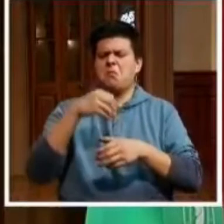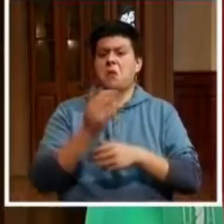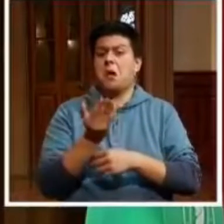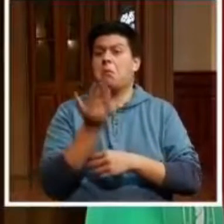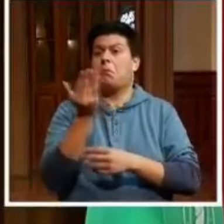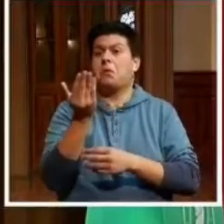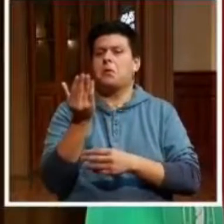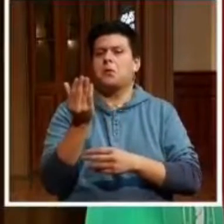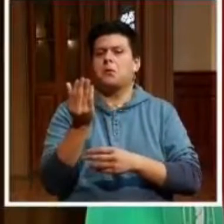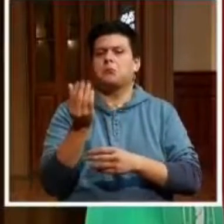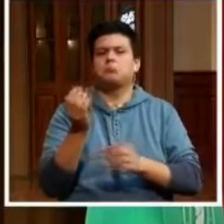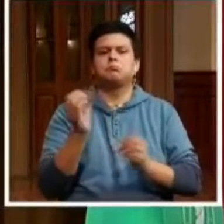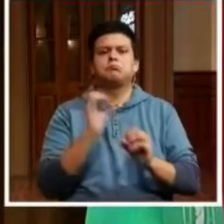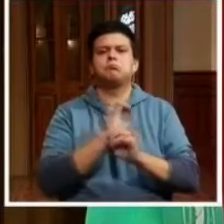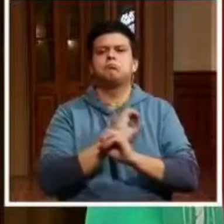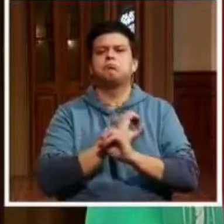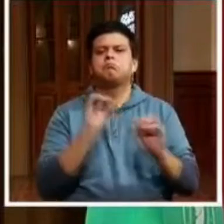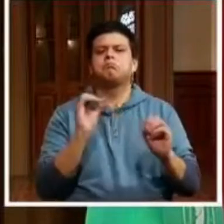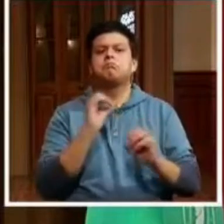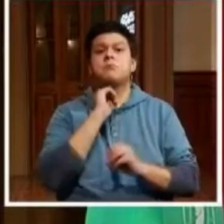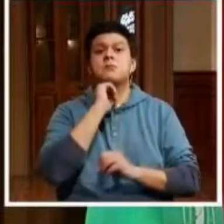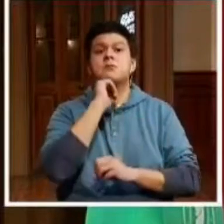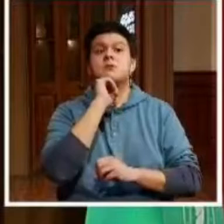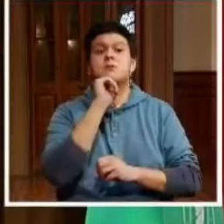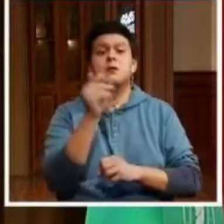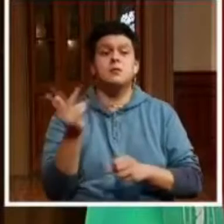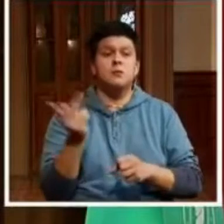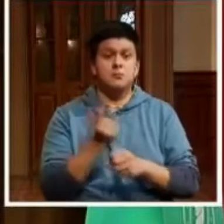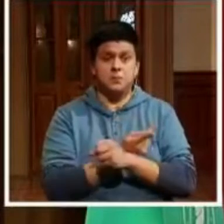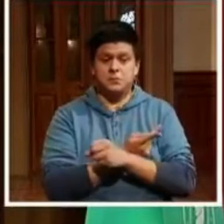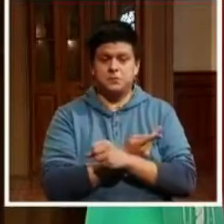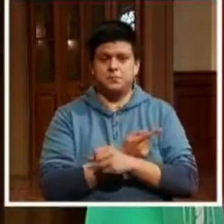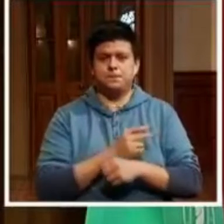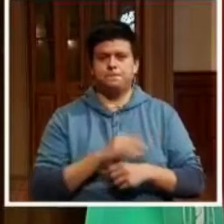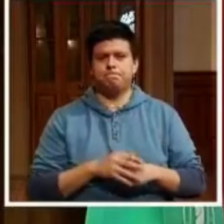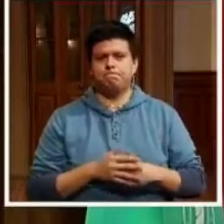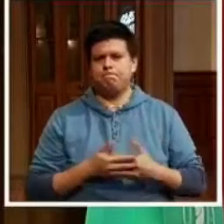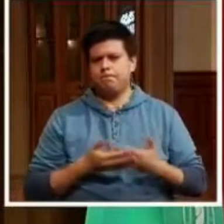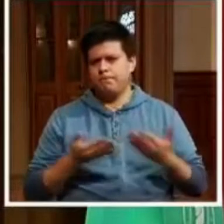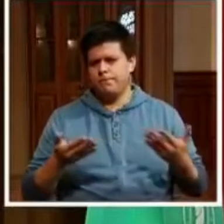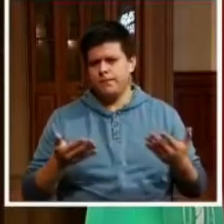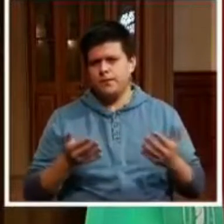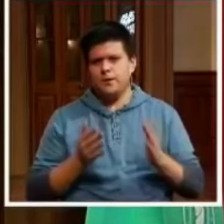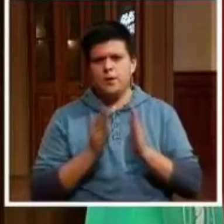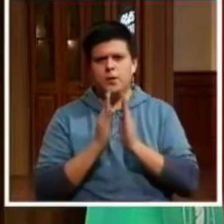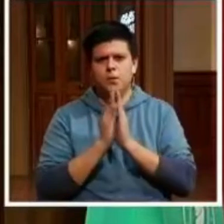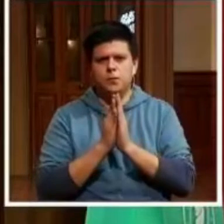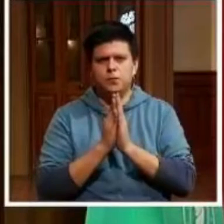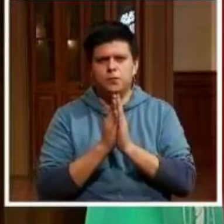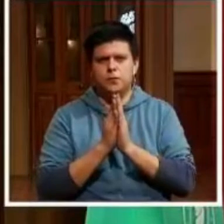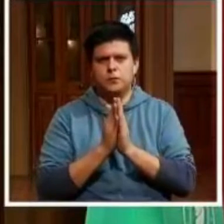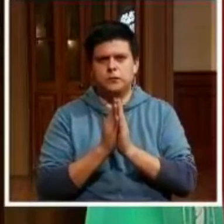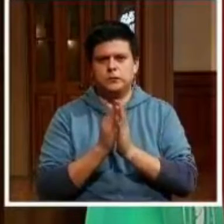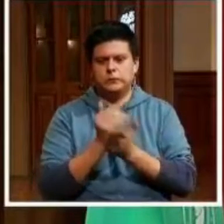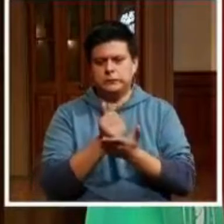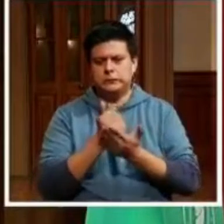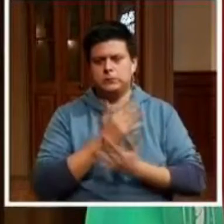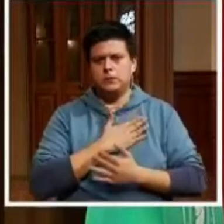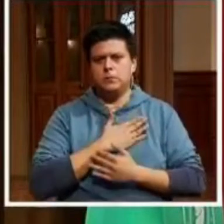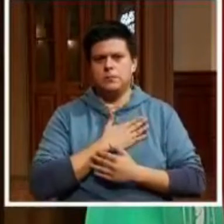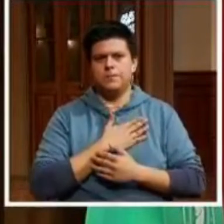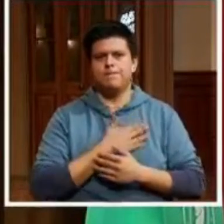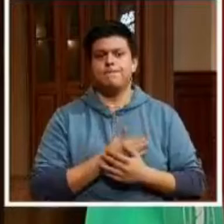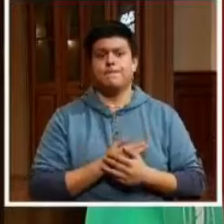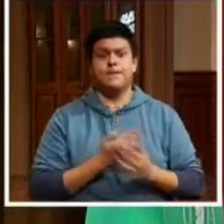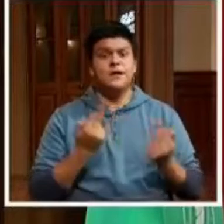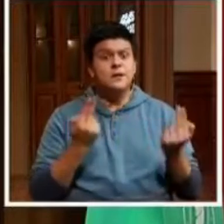No sucede nada, nada absolutamente. Así que por favor, ayúdenme. No